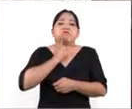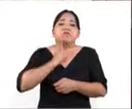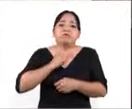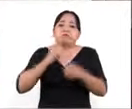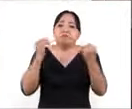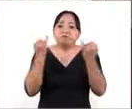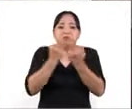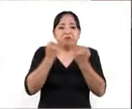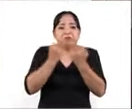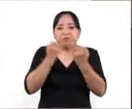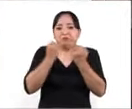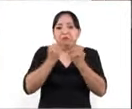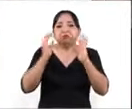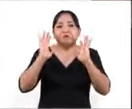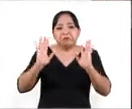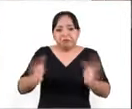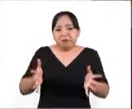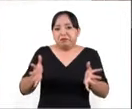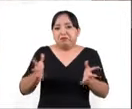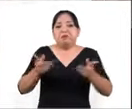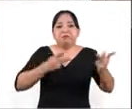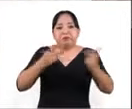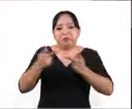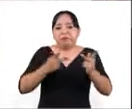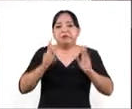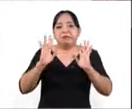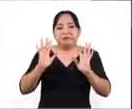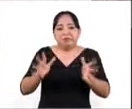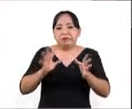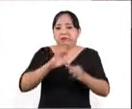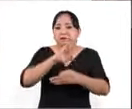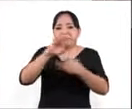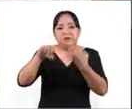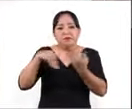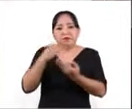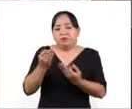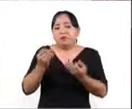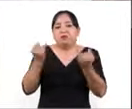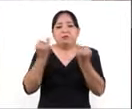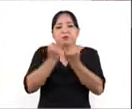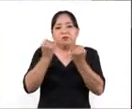instituciones del Gobierno de la Ciudad de México, la Cruz Roja.